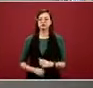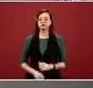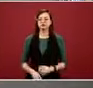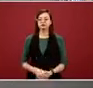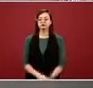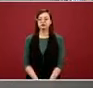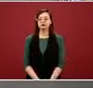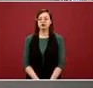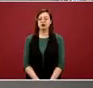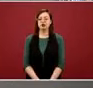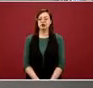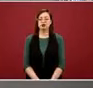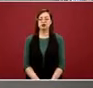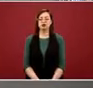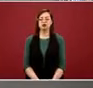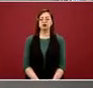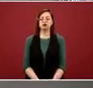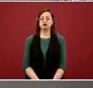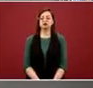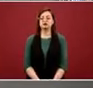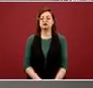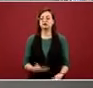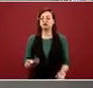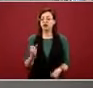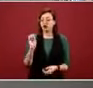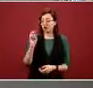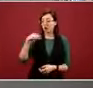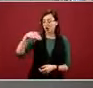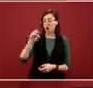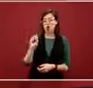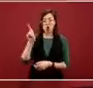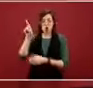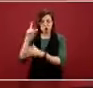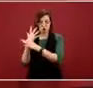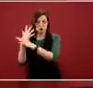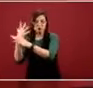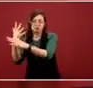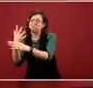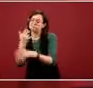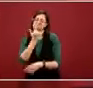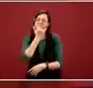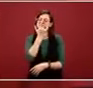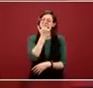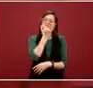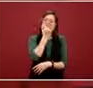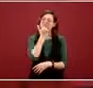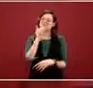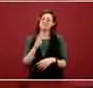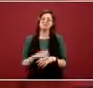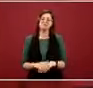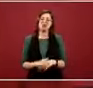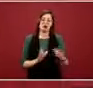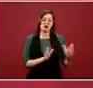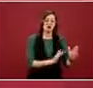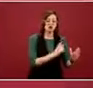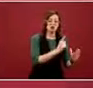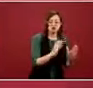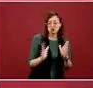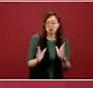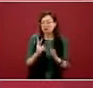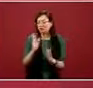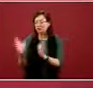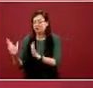Es por eso mi pregunta. No, porque la OMS no usa este tipo de clasificación. Usa el mismo modelo de algunas